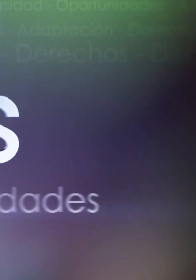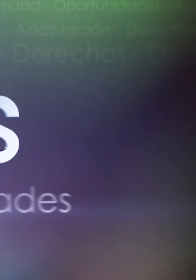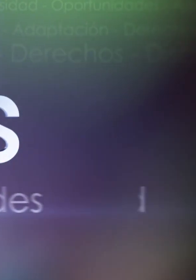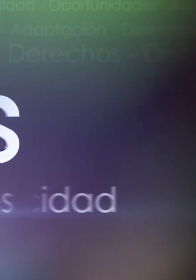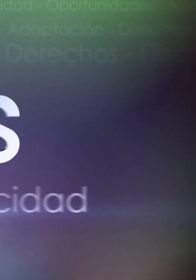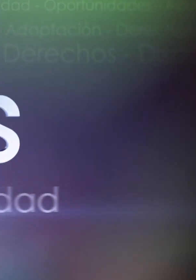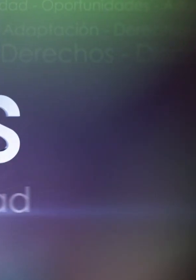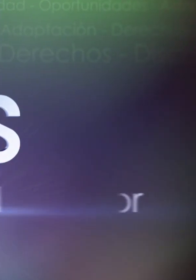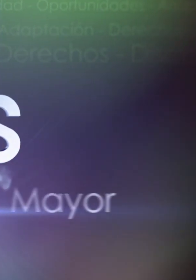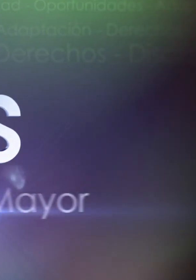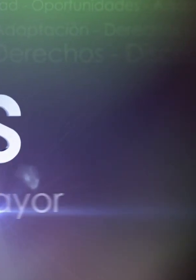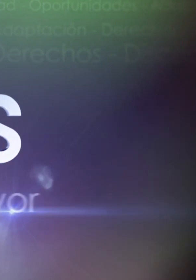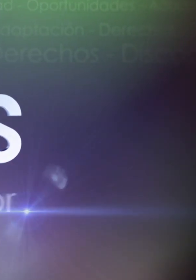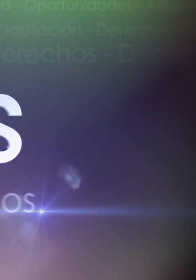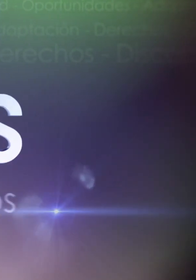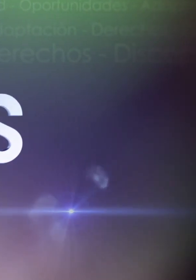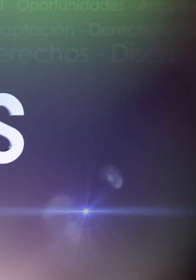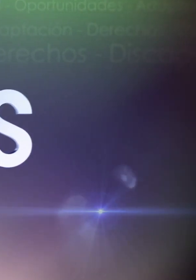ah